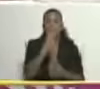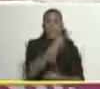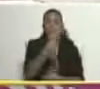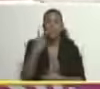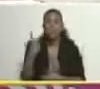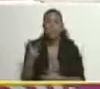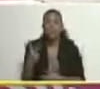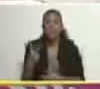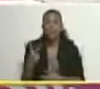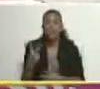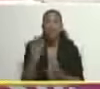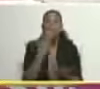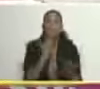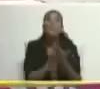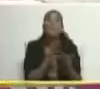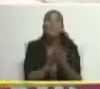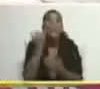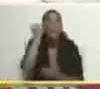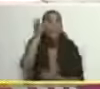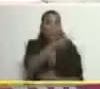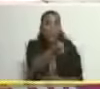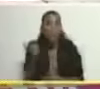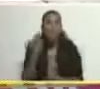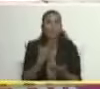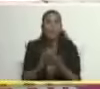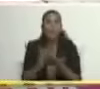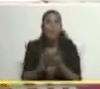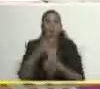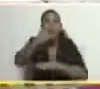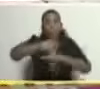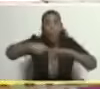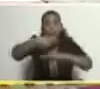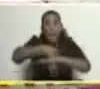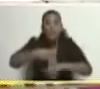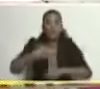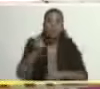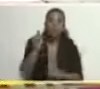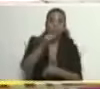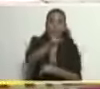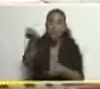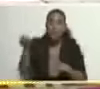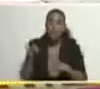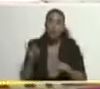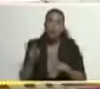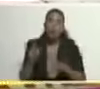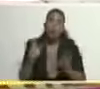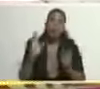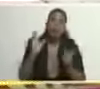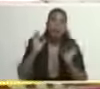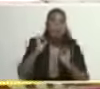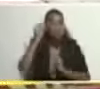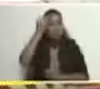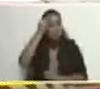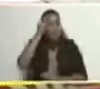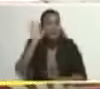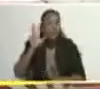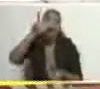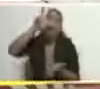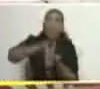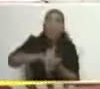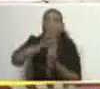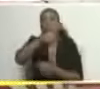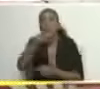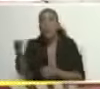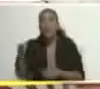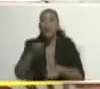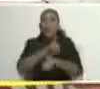22 propuestas a aquellos gobiernos que estén en consideración de aprobar